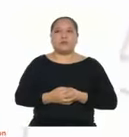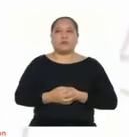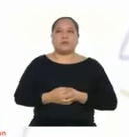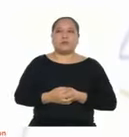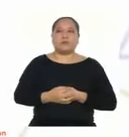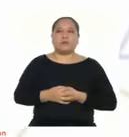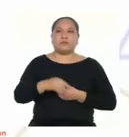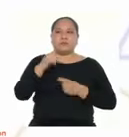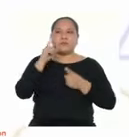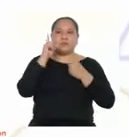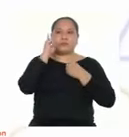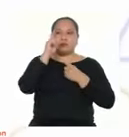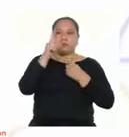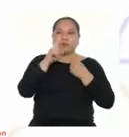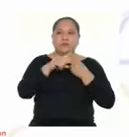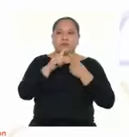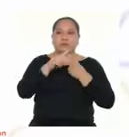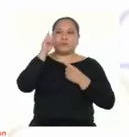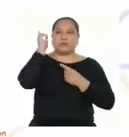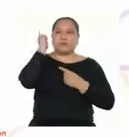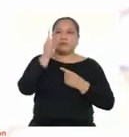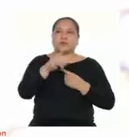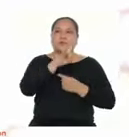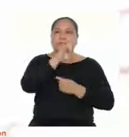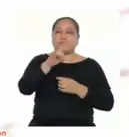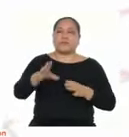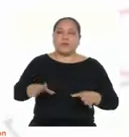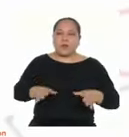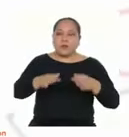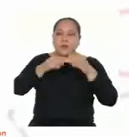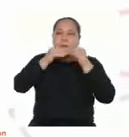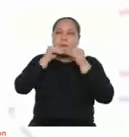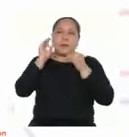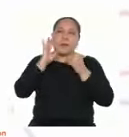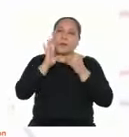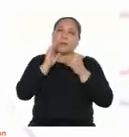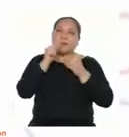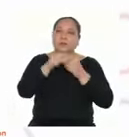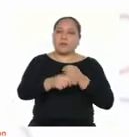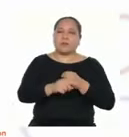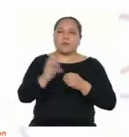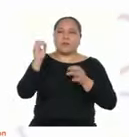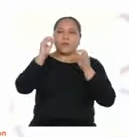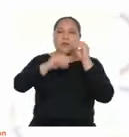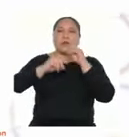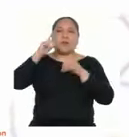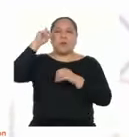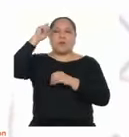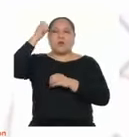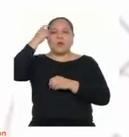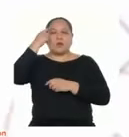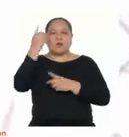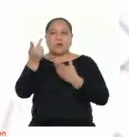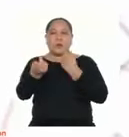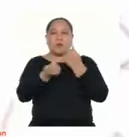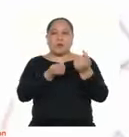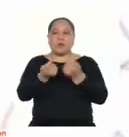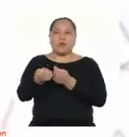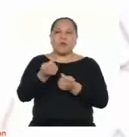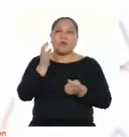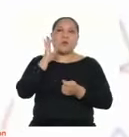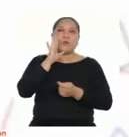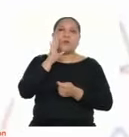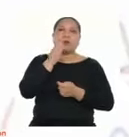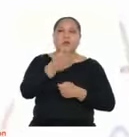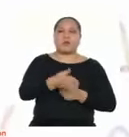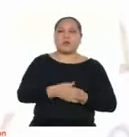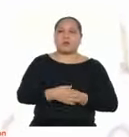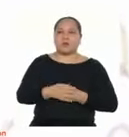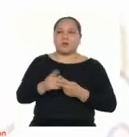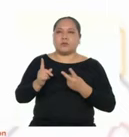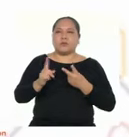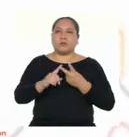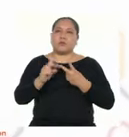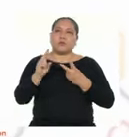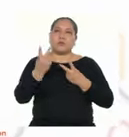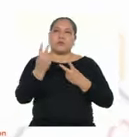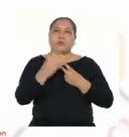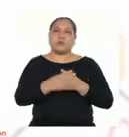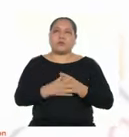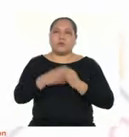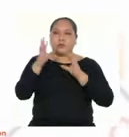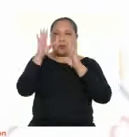1. Prohibir el uso de plásticos desechables y adoptar políticas de control de la basura.